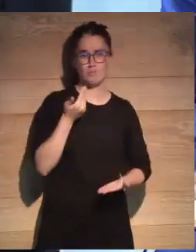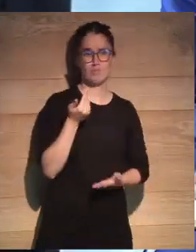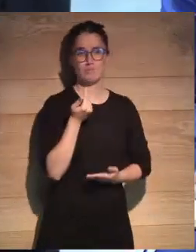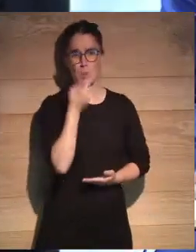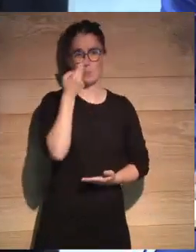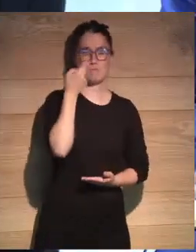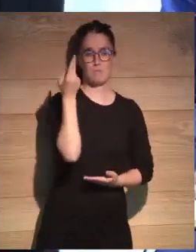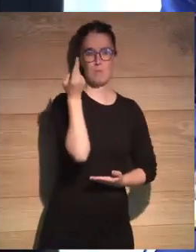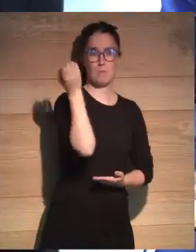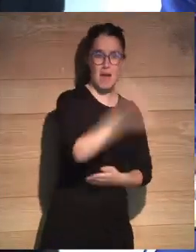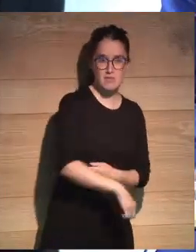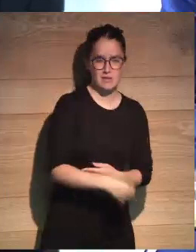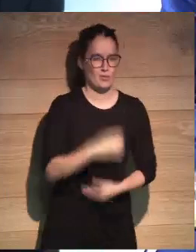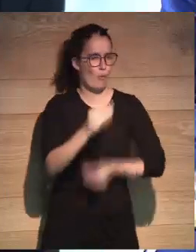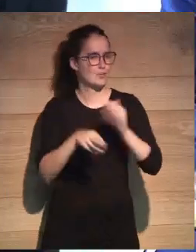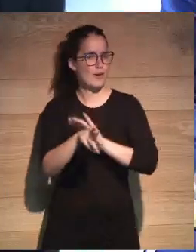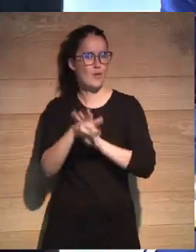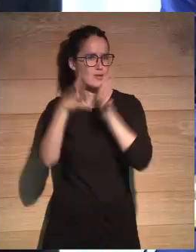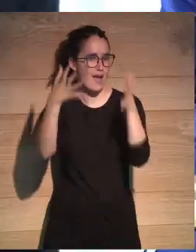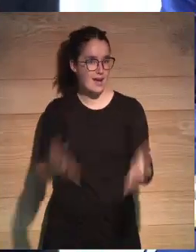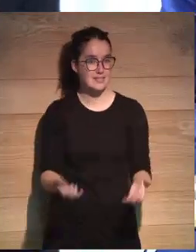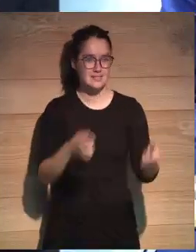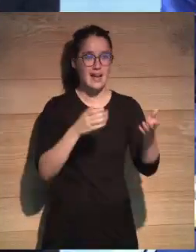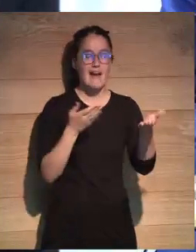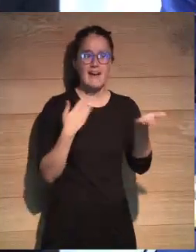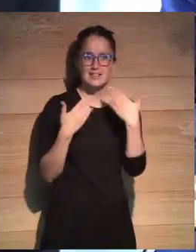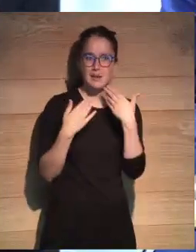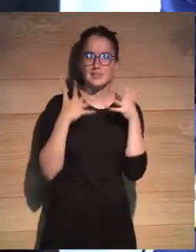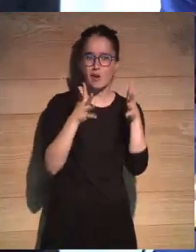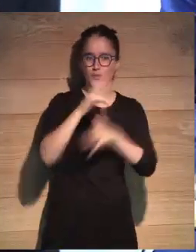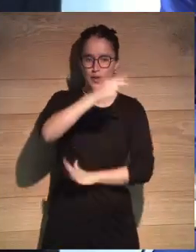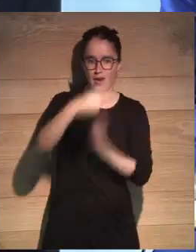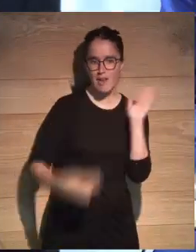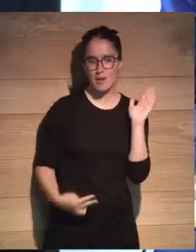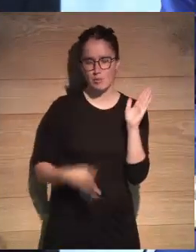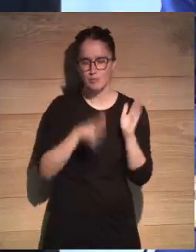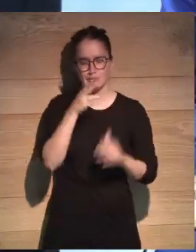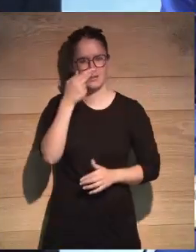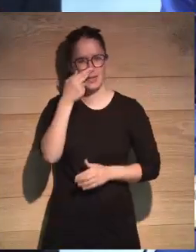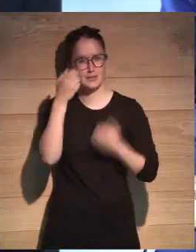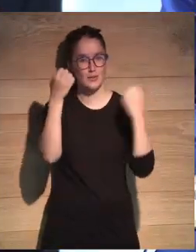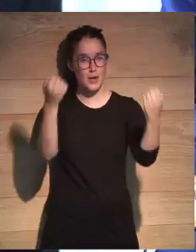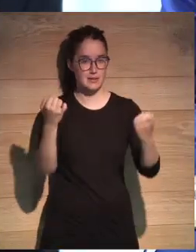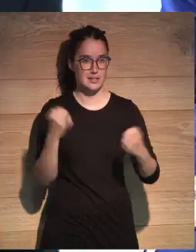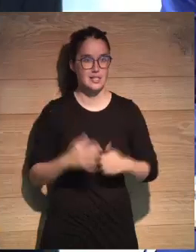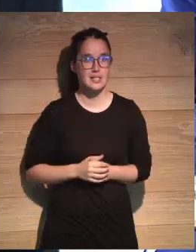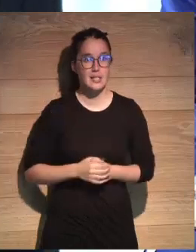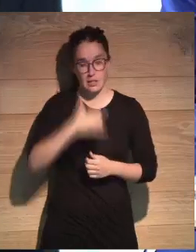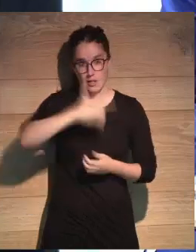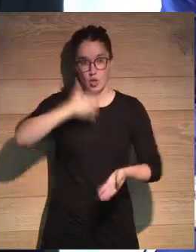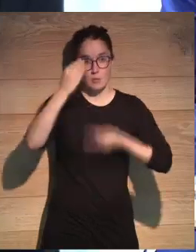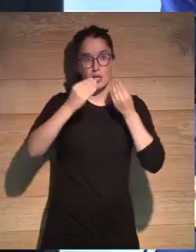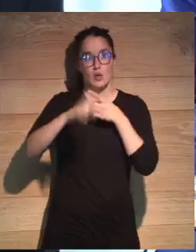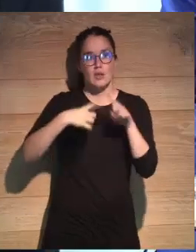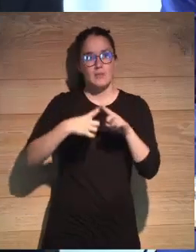es un recurso que ellos utilizan muchísimo. Esa entrevista os animo a que la leáis porque estuvo muy muy bien. Y yo creo que además